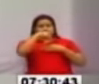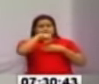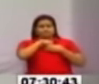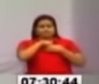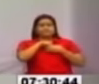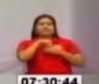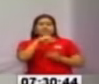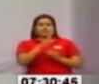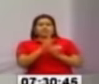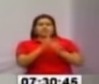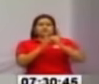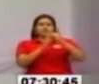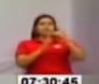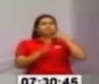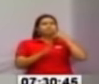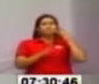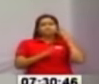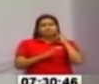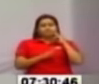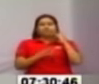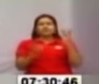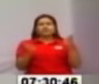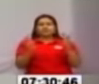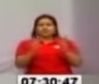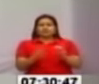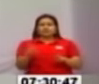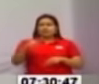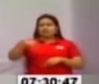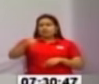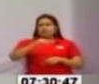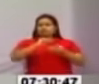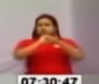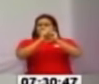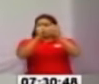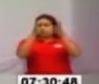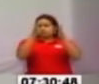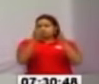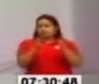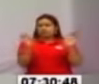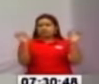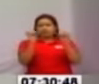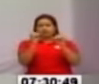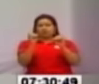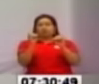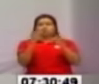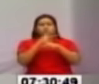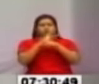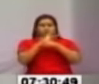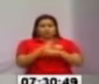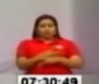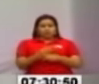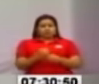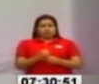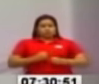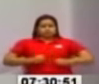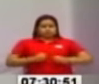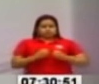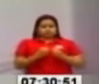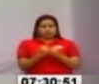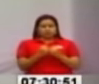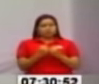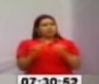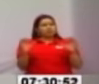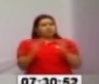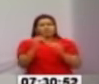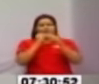para el desarrollo de los más pequeños y además para aquellos deportistas, para aquellas personas que están en control de peso y también para los que quieren